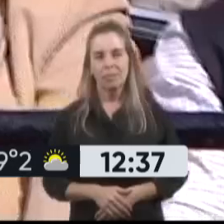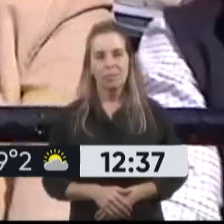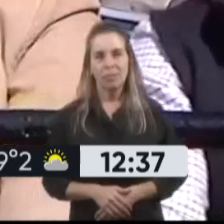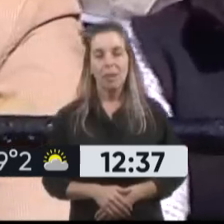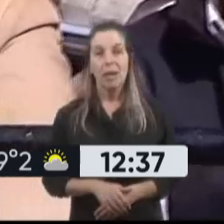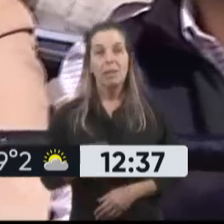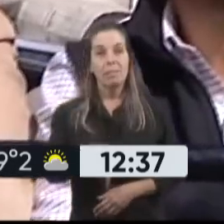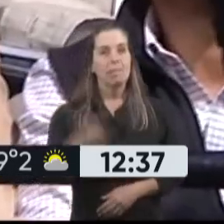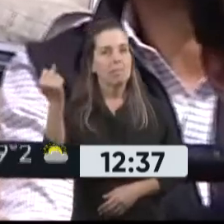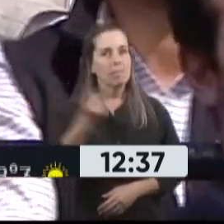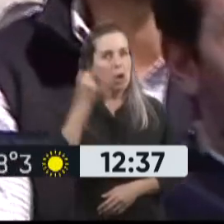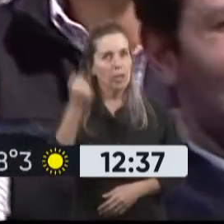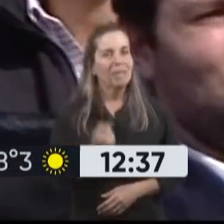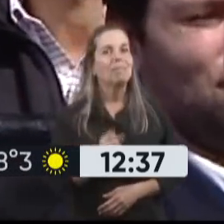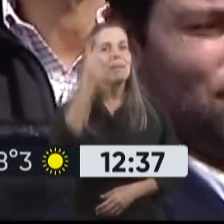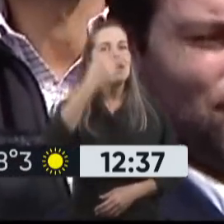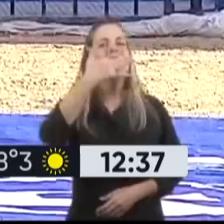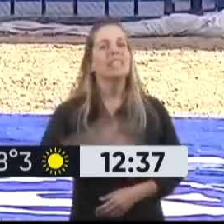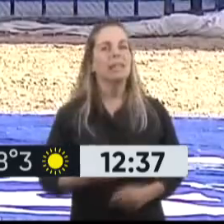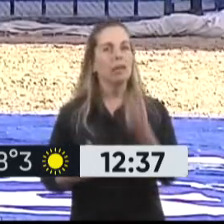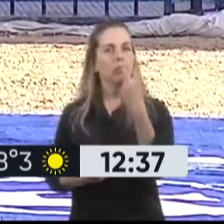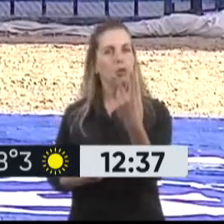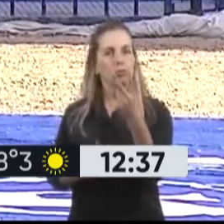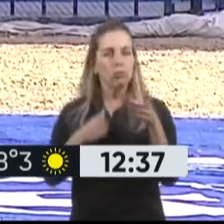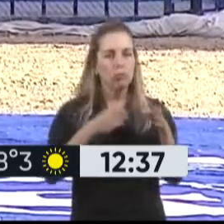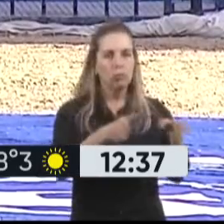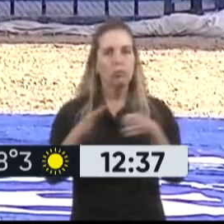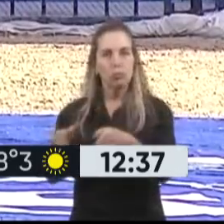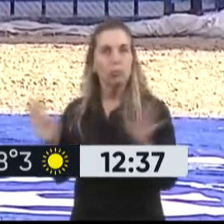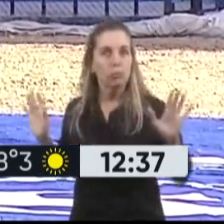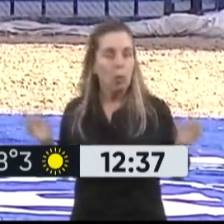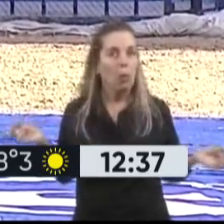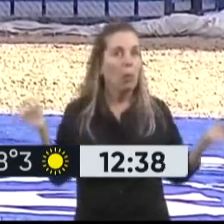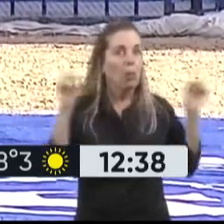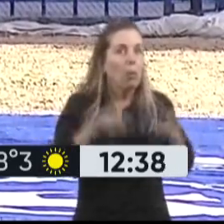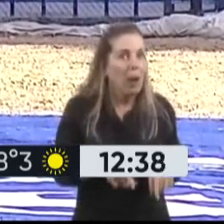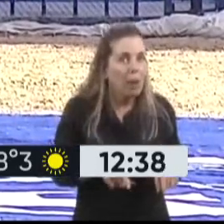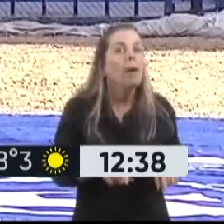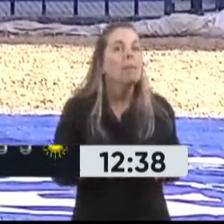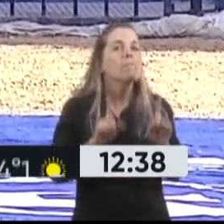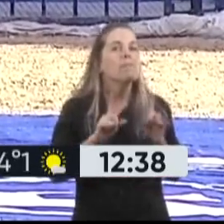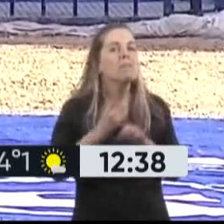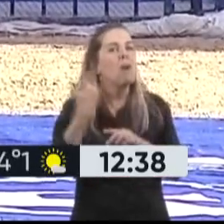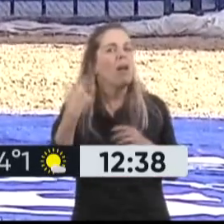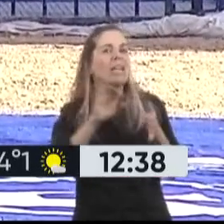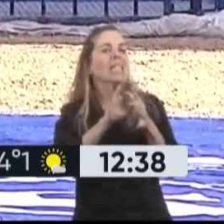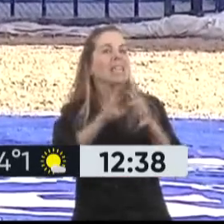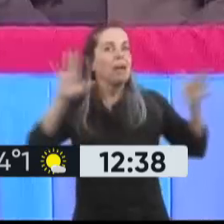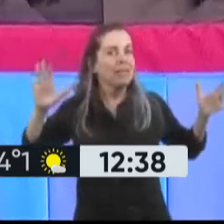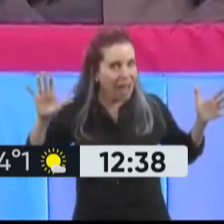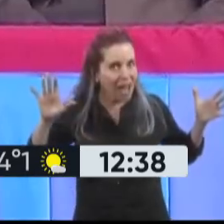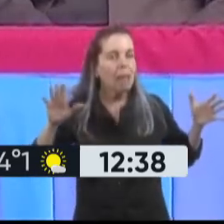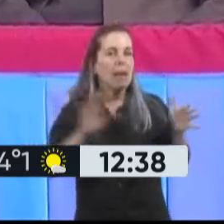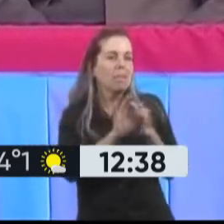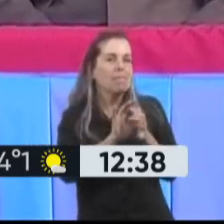Pero es fundamental entender que solo hay dos caminos. O retomamos el modelo de la libertad de manera sustentable, que